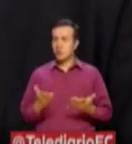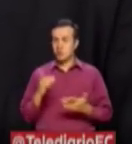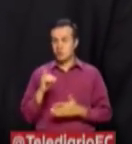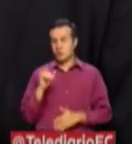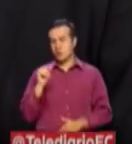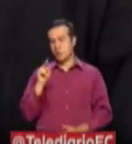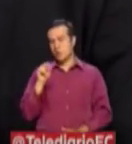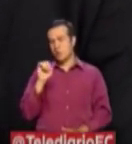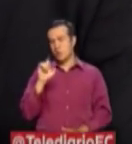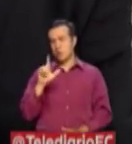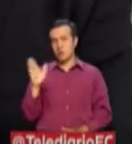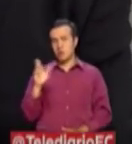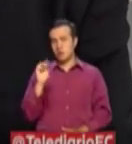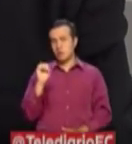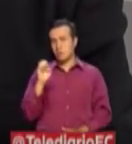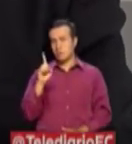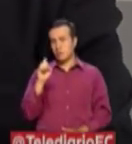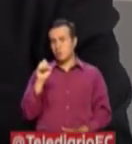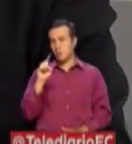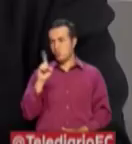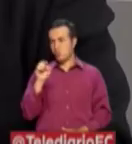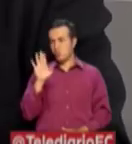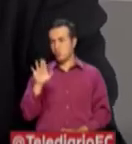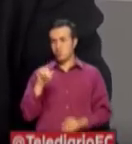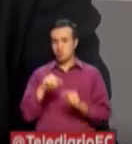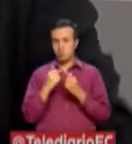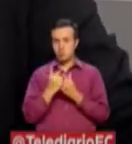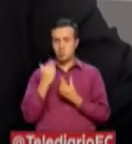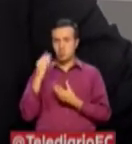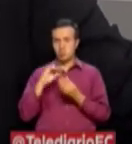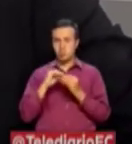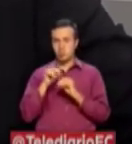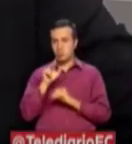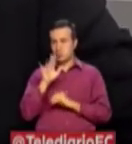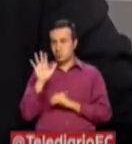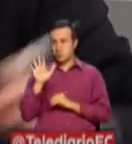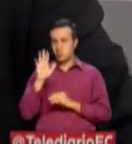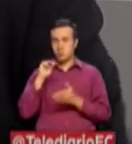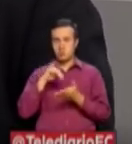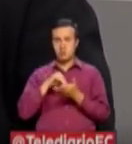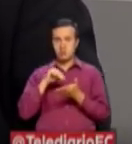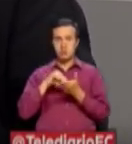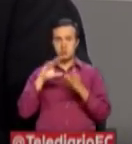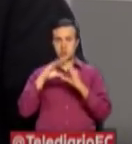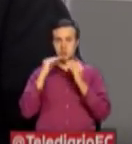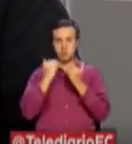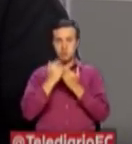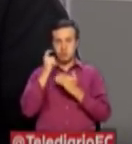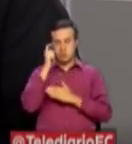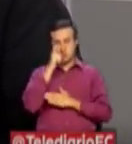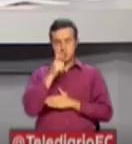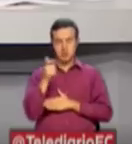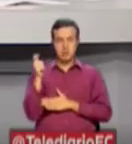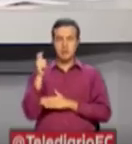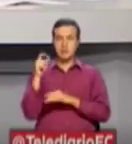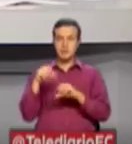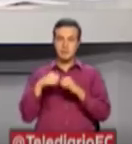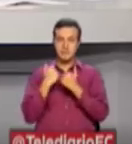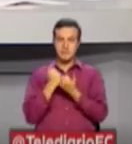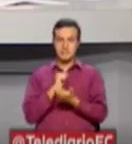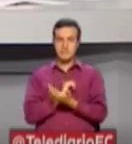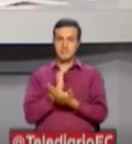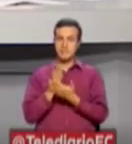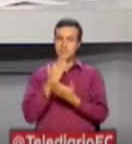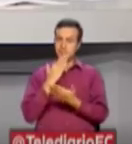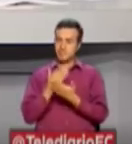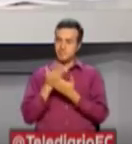daniel mendoza asambleísta de alianza país unidad primero y miembro de la comisión de fiscalización de las asambleas gracias por